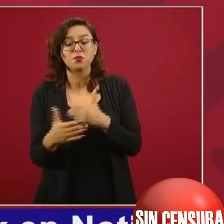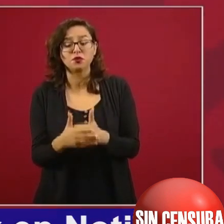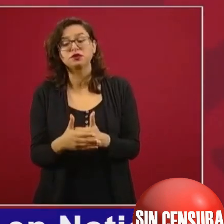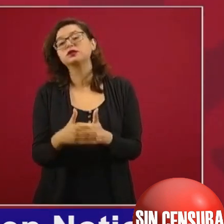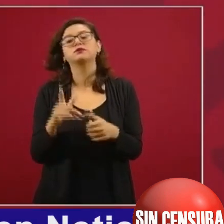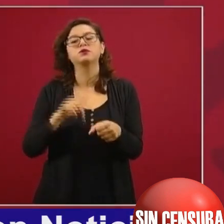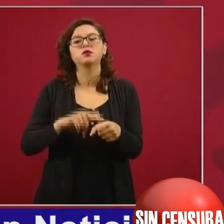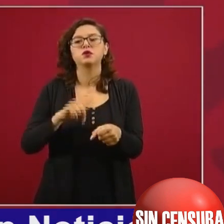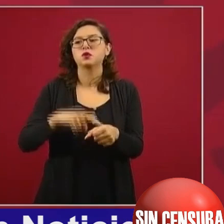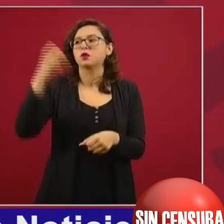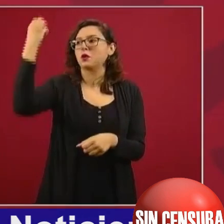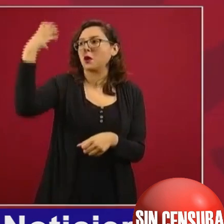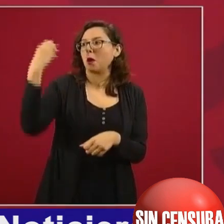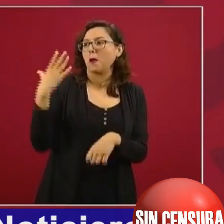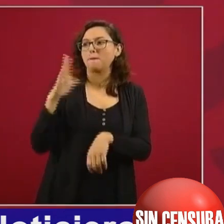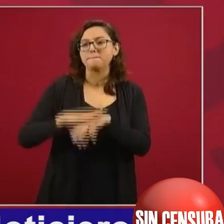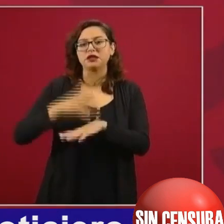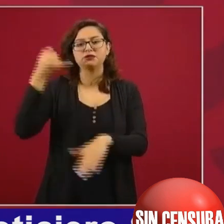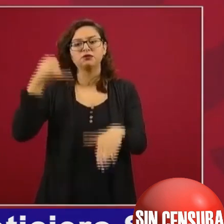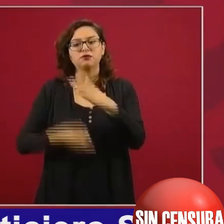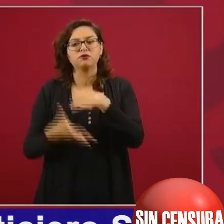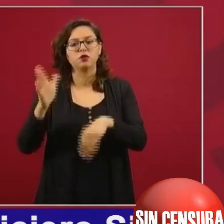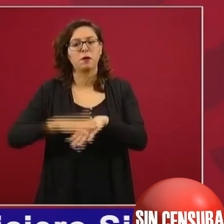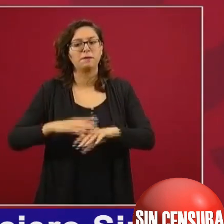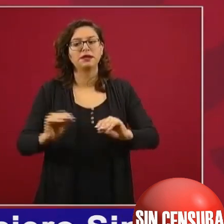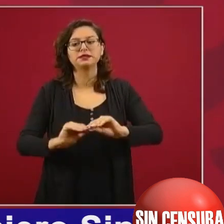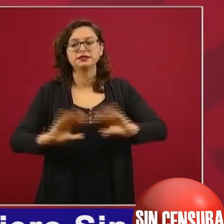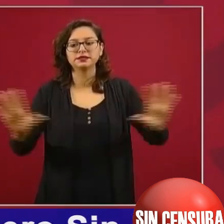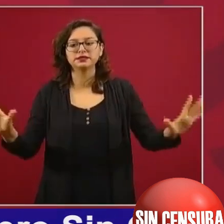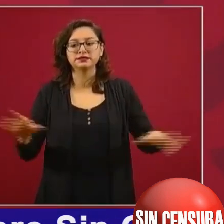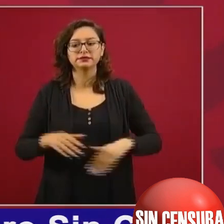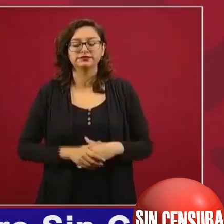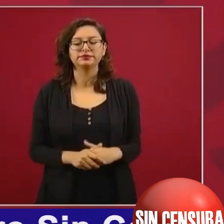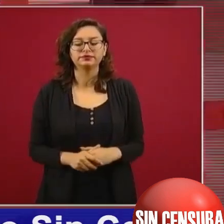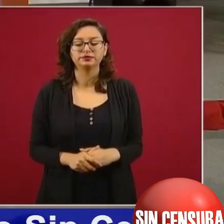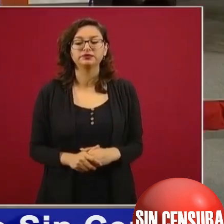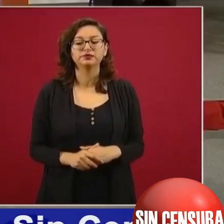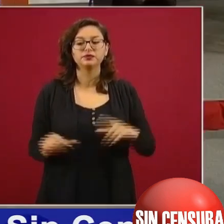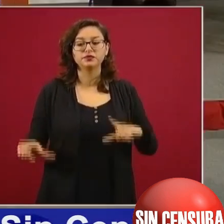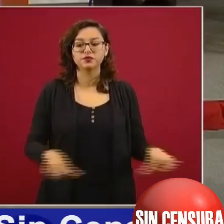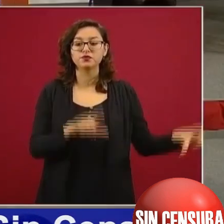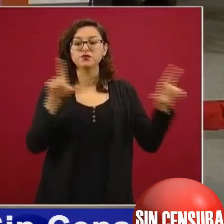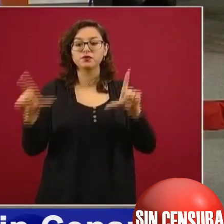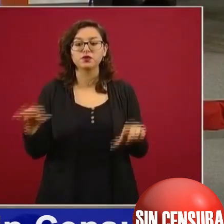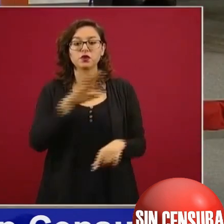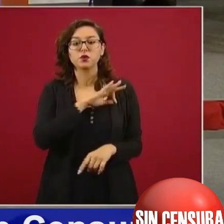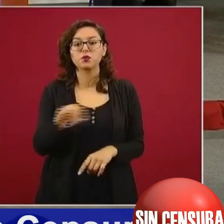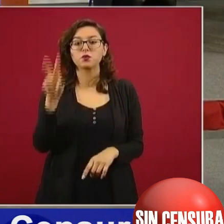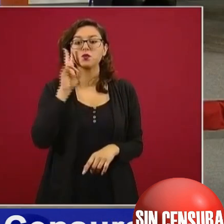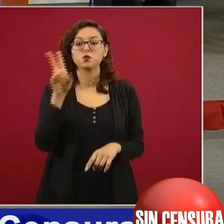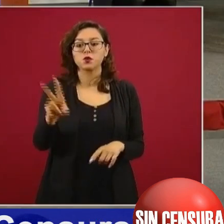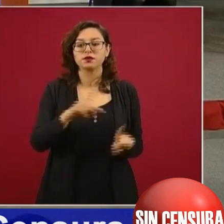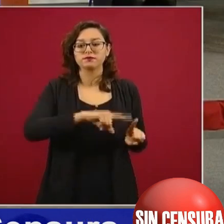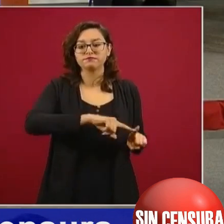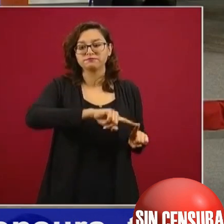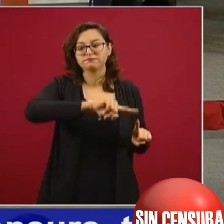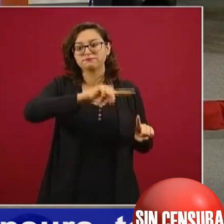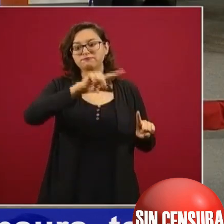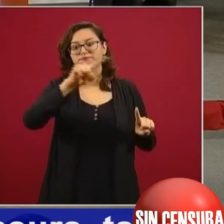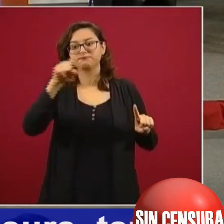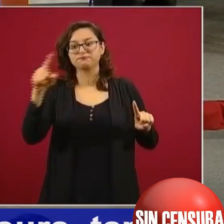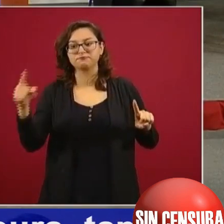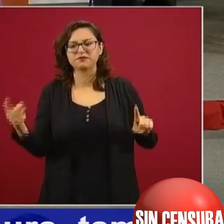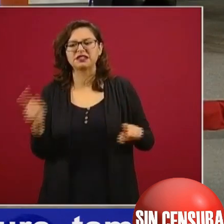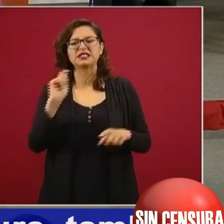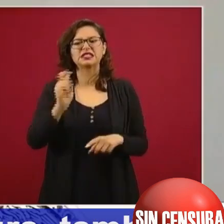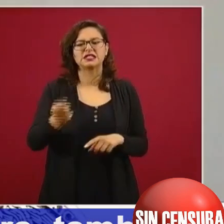detallado. La siguiente, por favor. En esta imagen panorámica se ve una curva epidémica. Esto es la representación